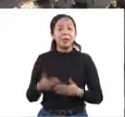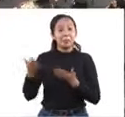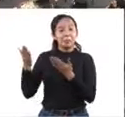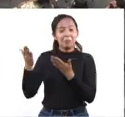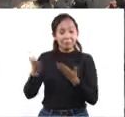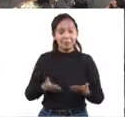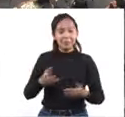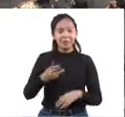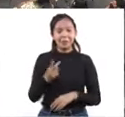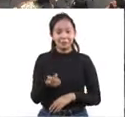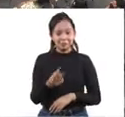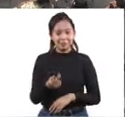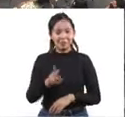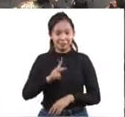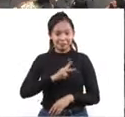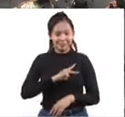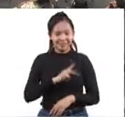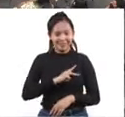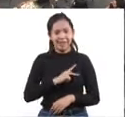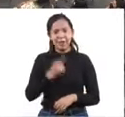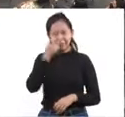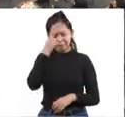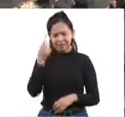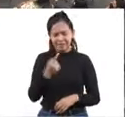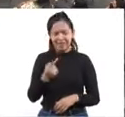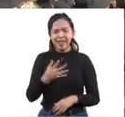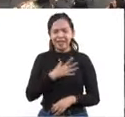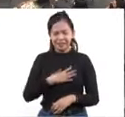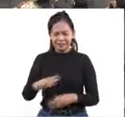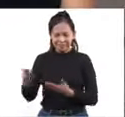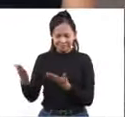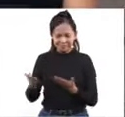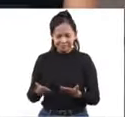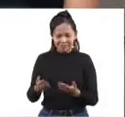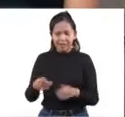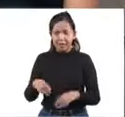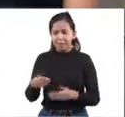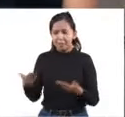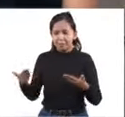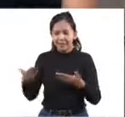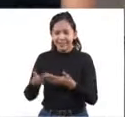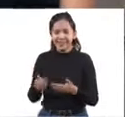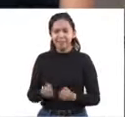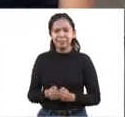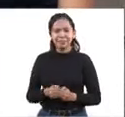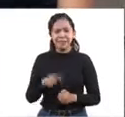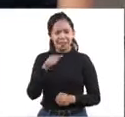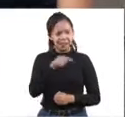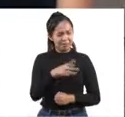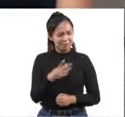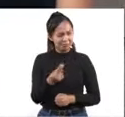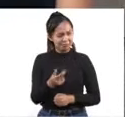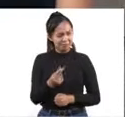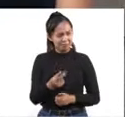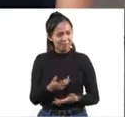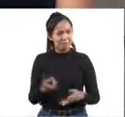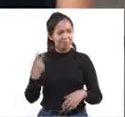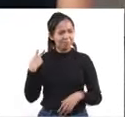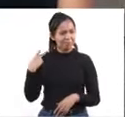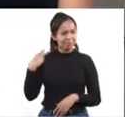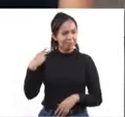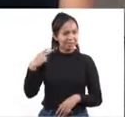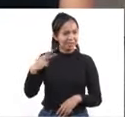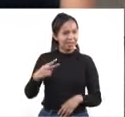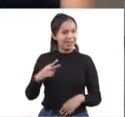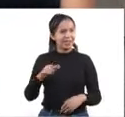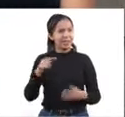para que estuviera con mis hijos. Y pensé en la ironía, un perro puede viajar a México y regresar a Estados Unidos, y mi